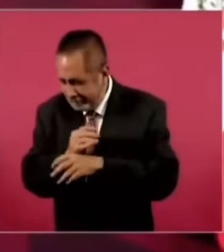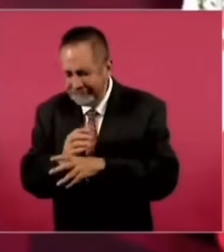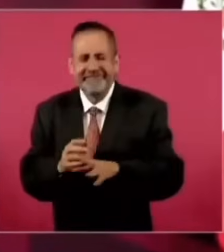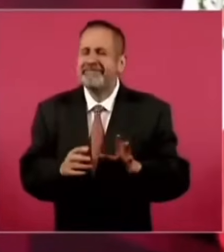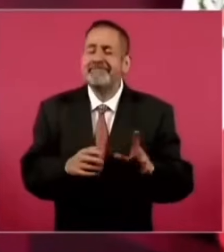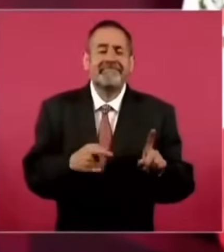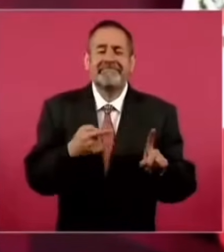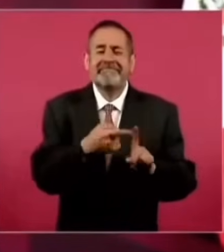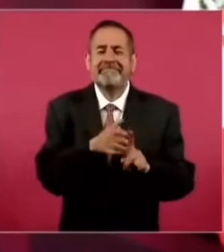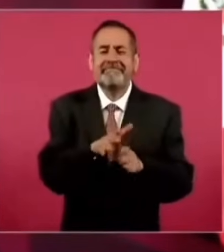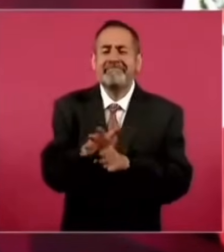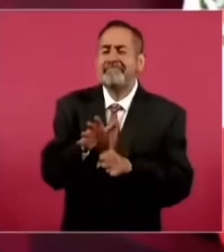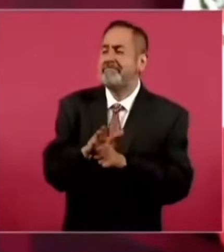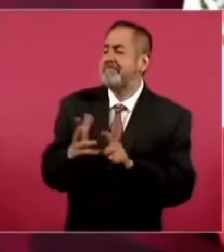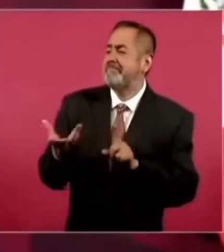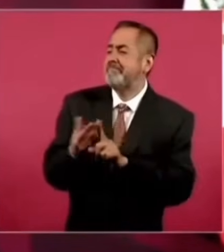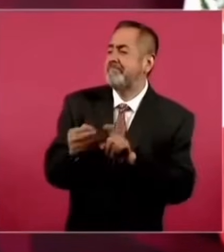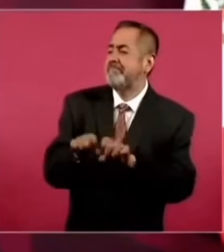y